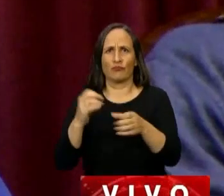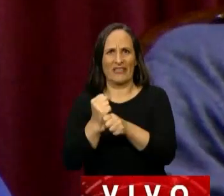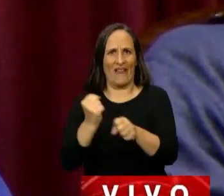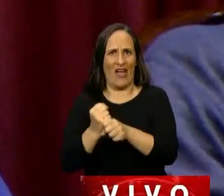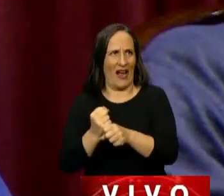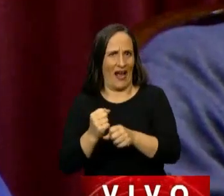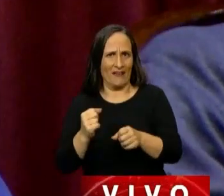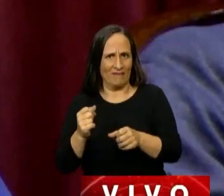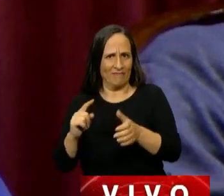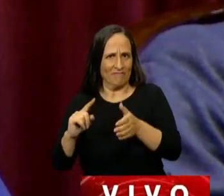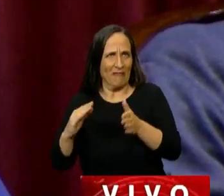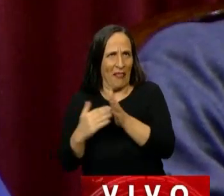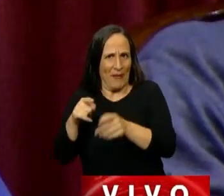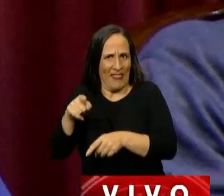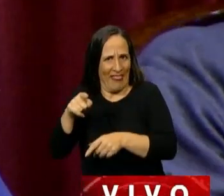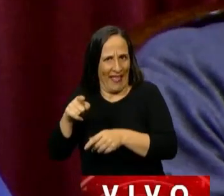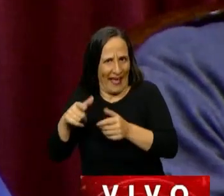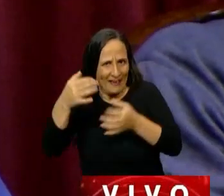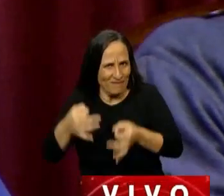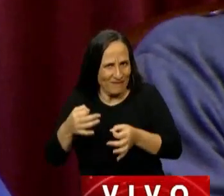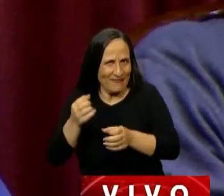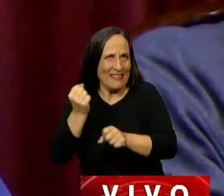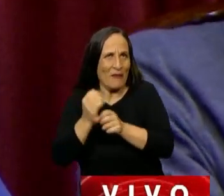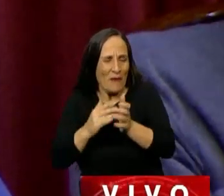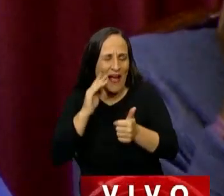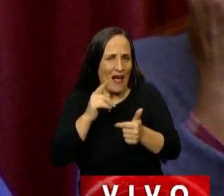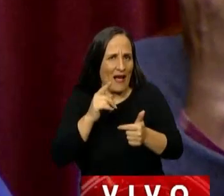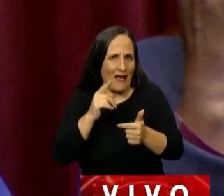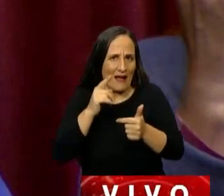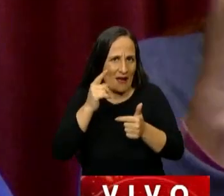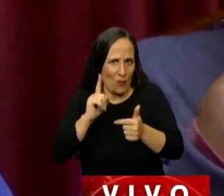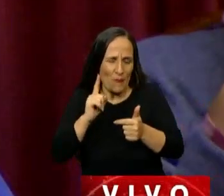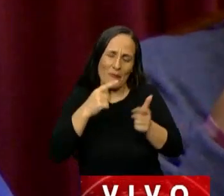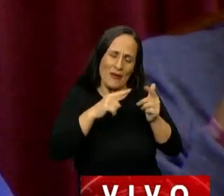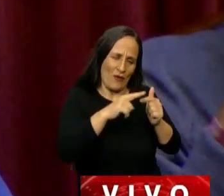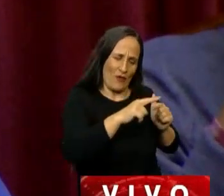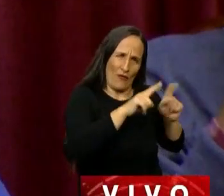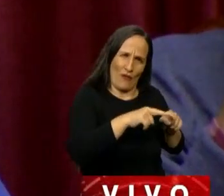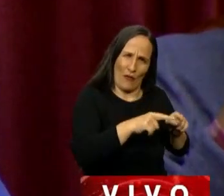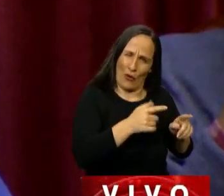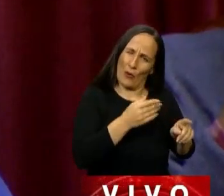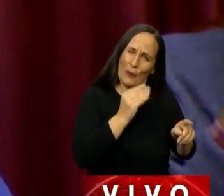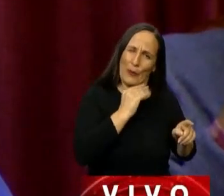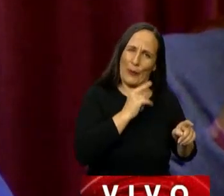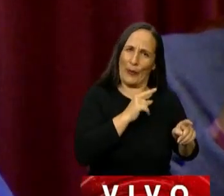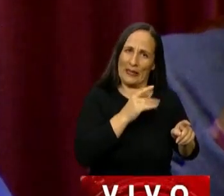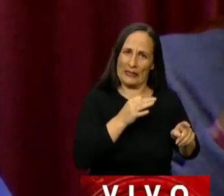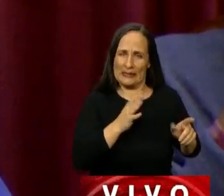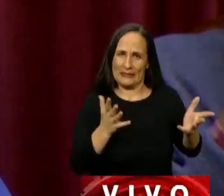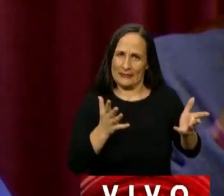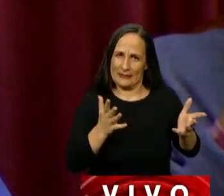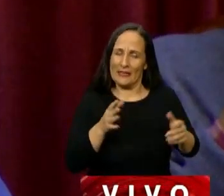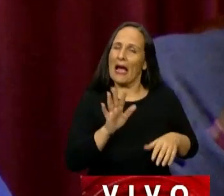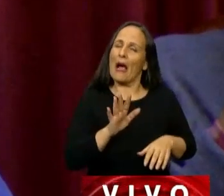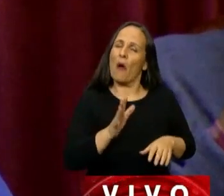cuenta propia, que tienen ingresos insuficientes, que se la rebuscan como pueden, pero en muchísimos casos